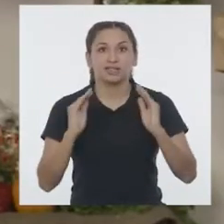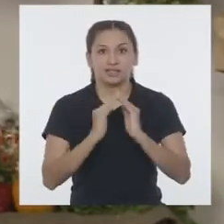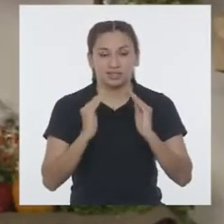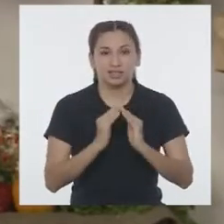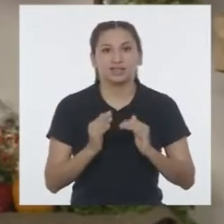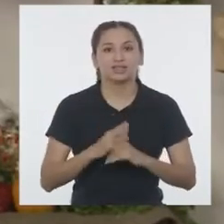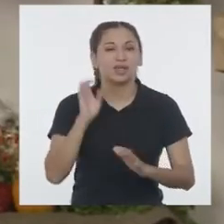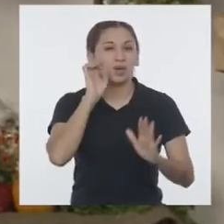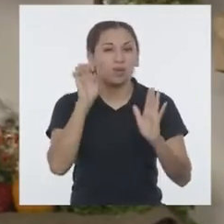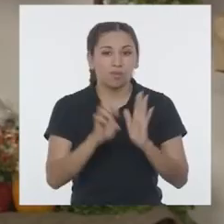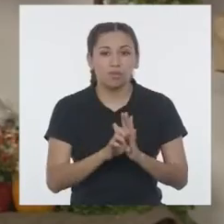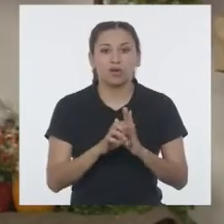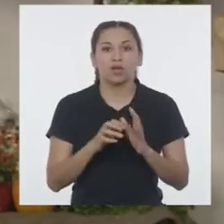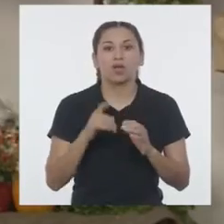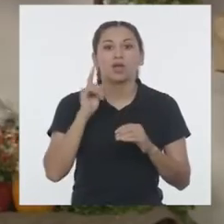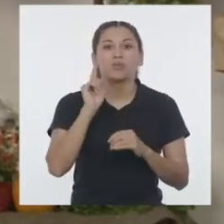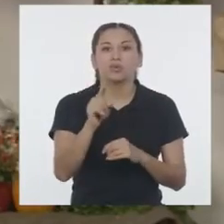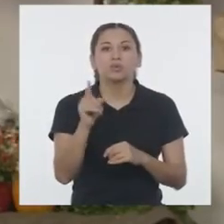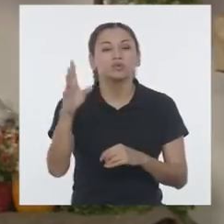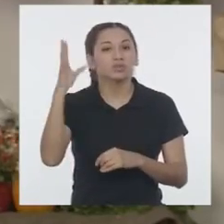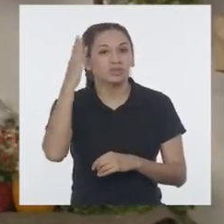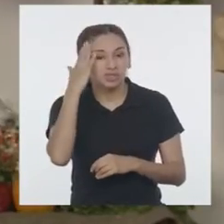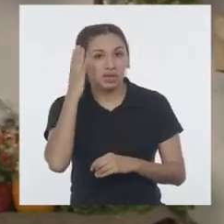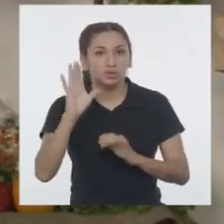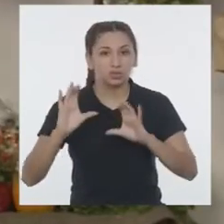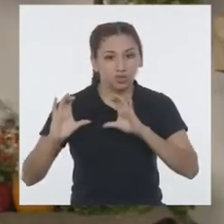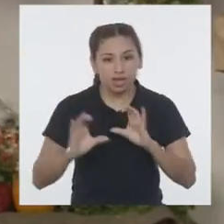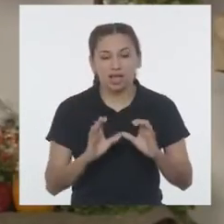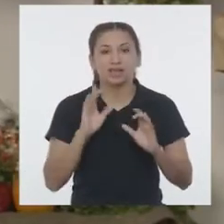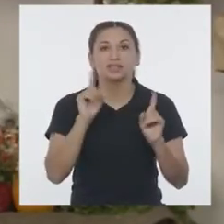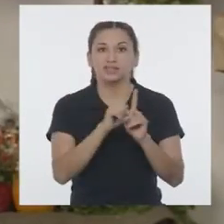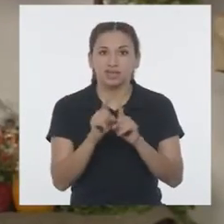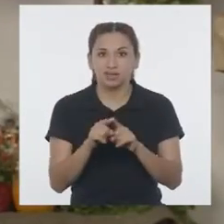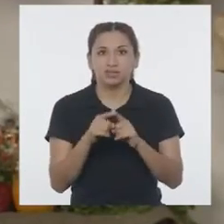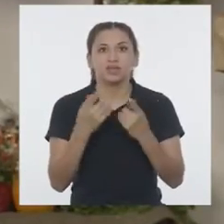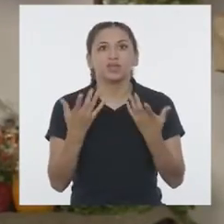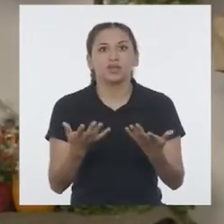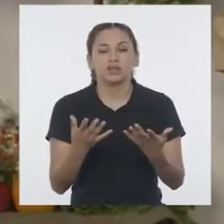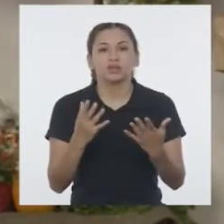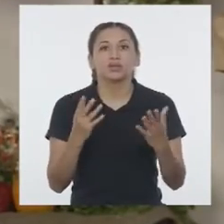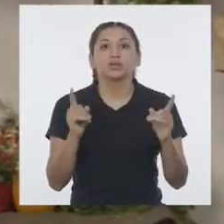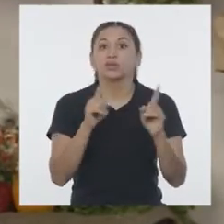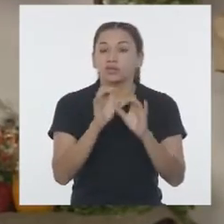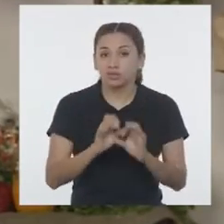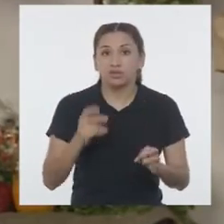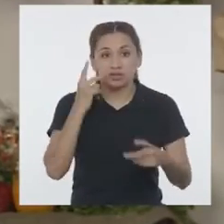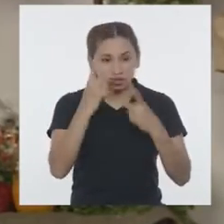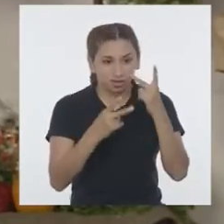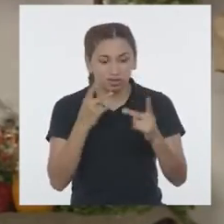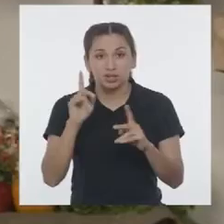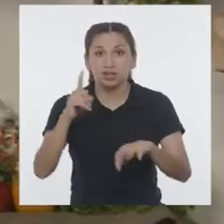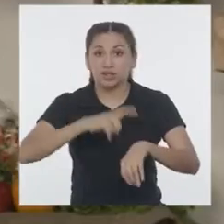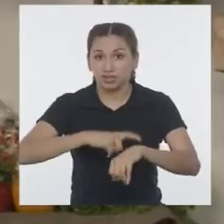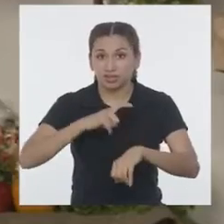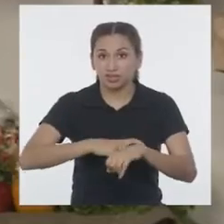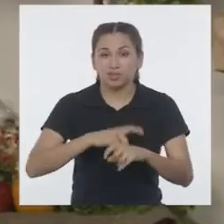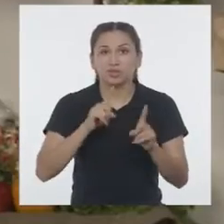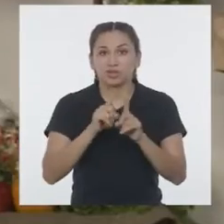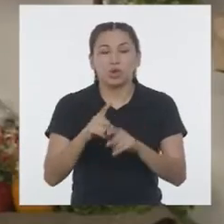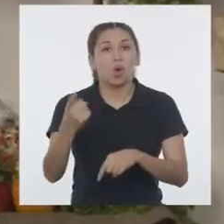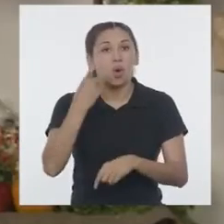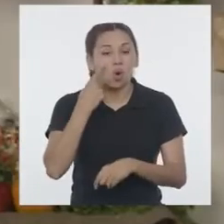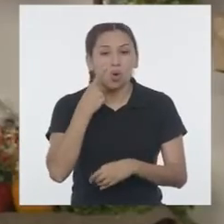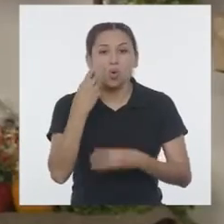casa. Por ejemplo, porque son conscientes de sus acciones y consecuencias y sobre todo van encontrando momentos